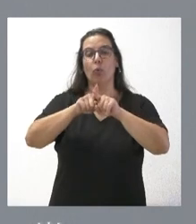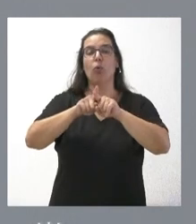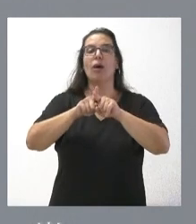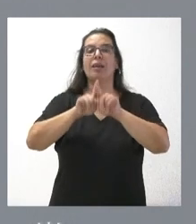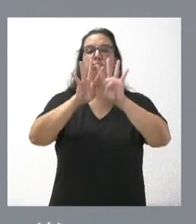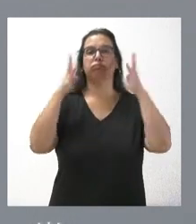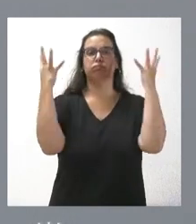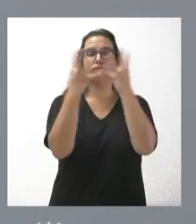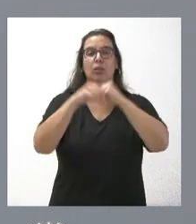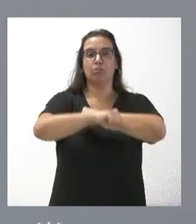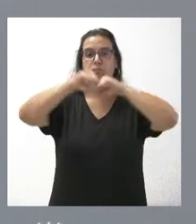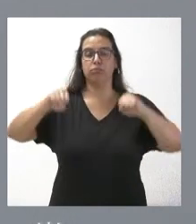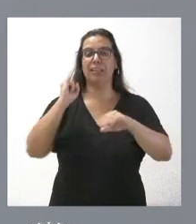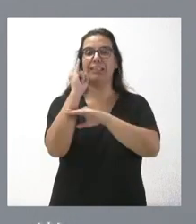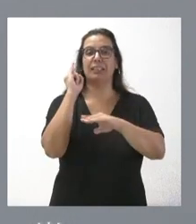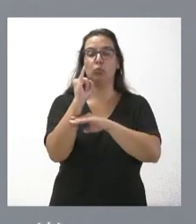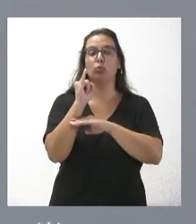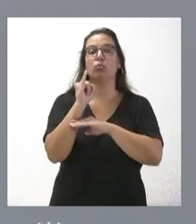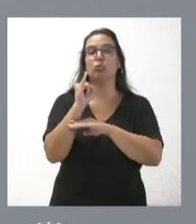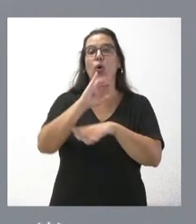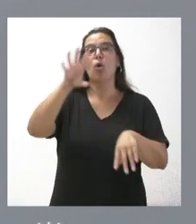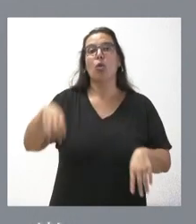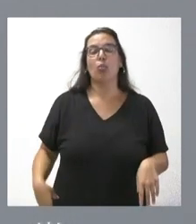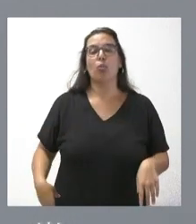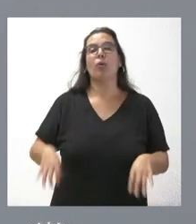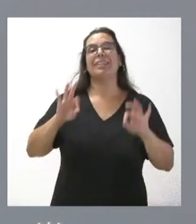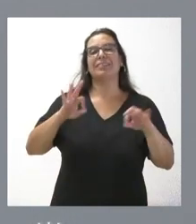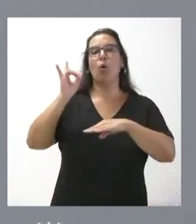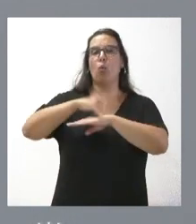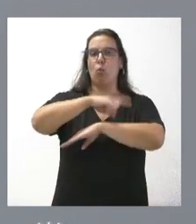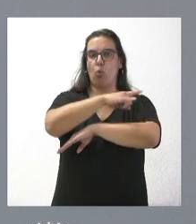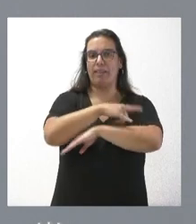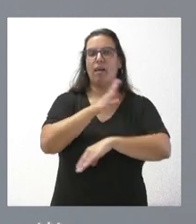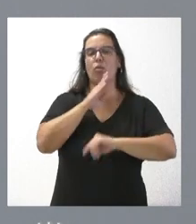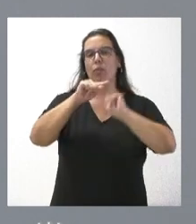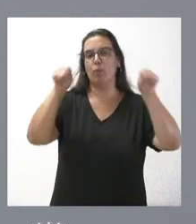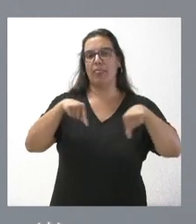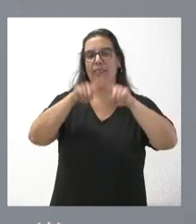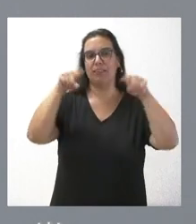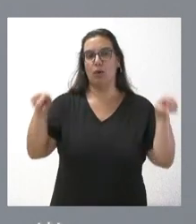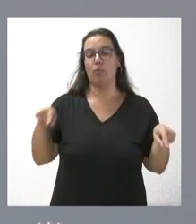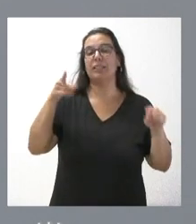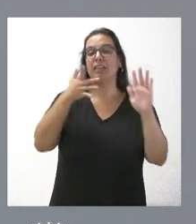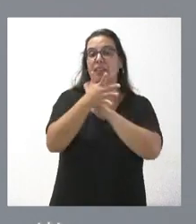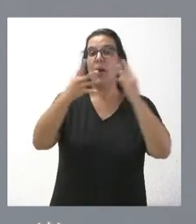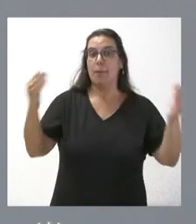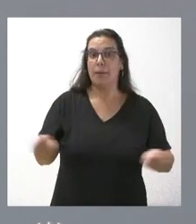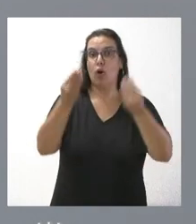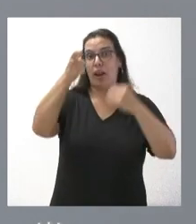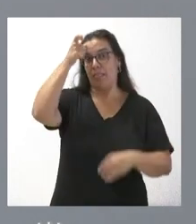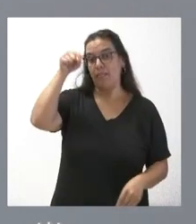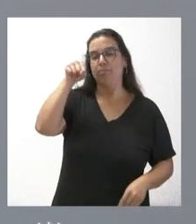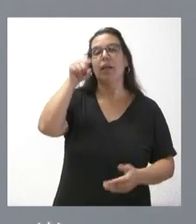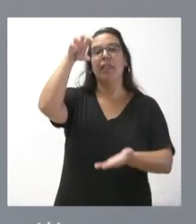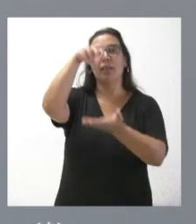en el Instituto de Educación Secundaria Duque de Alburquerque de Cuéllar, en Segovia. Estamos hablando de mejorar las instalaciones de un centro que está ubicado en